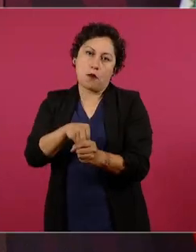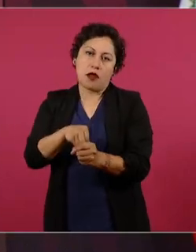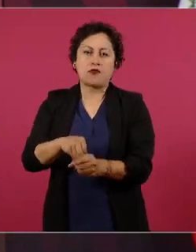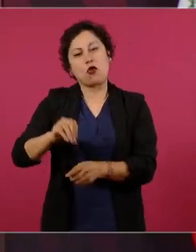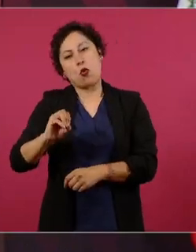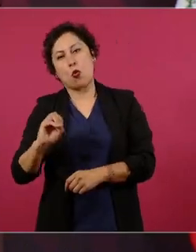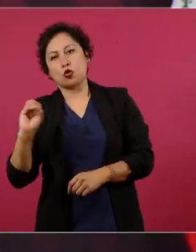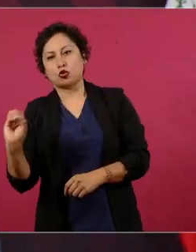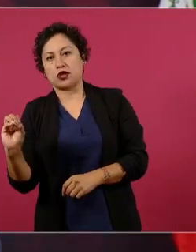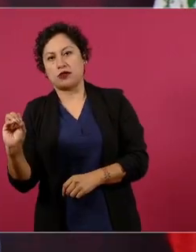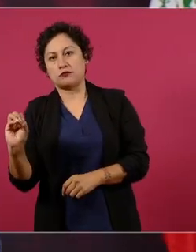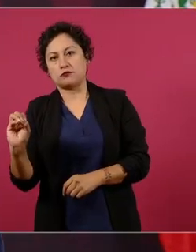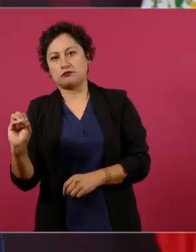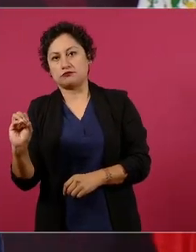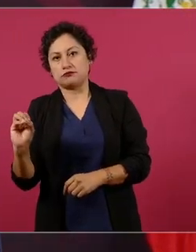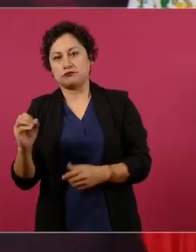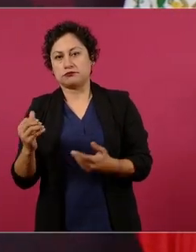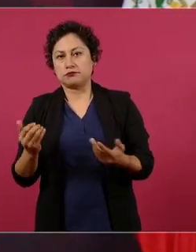¿Qué están haciendo ahora?